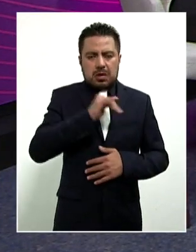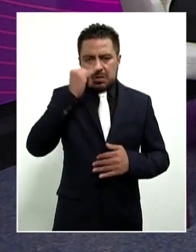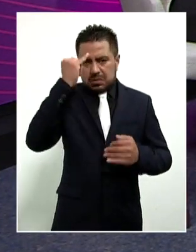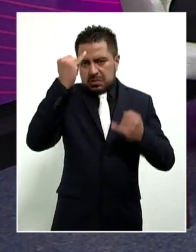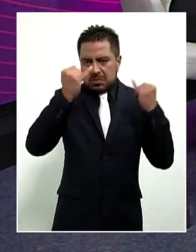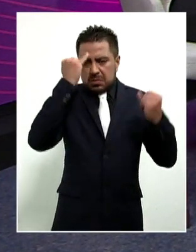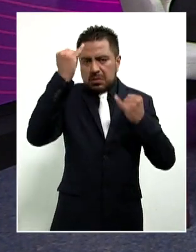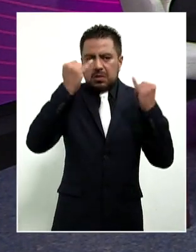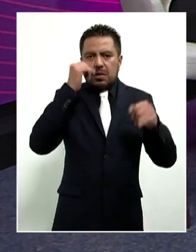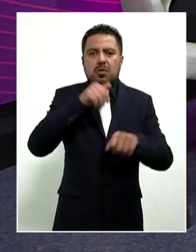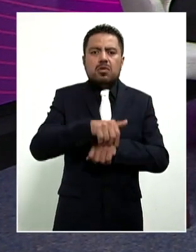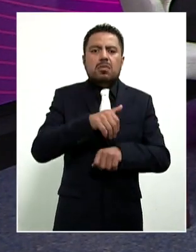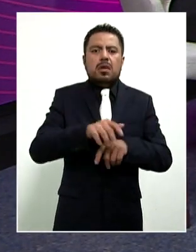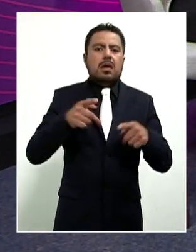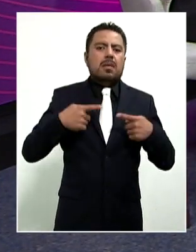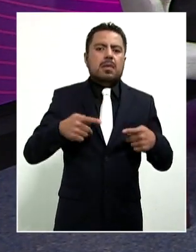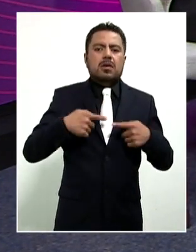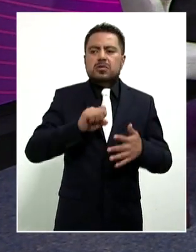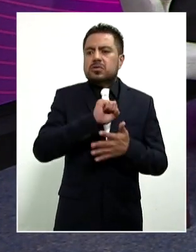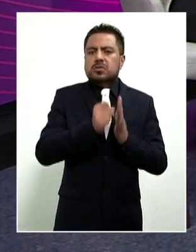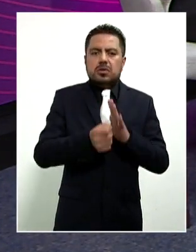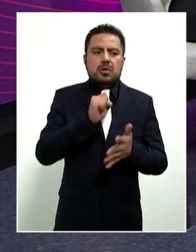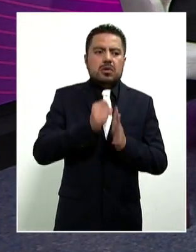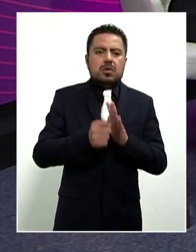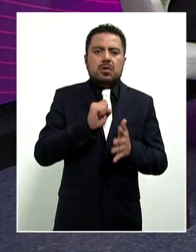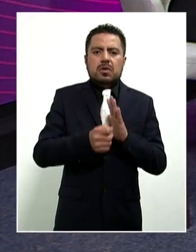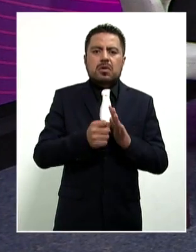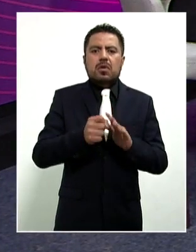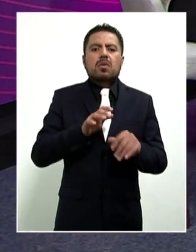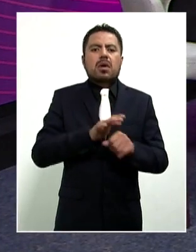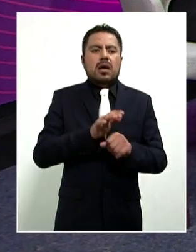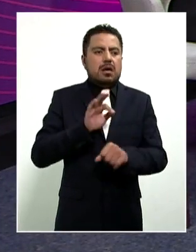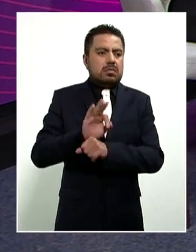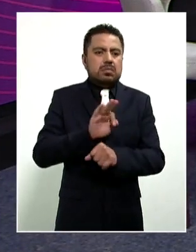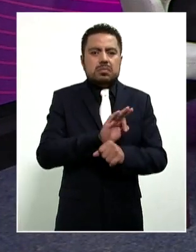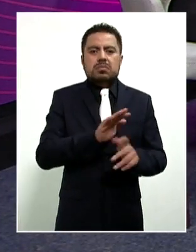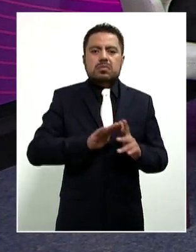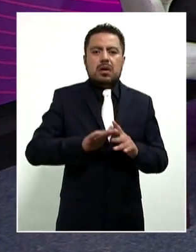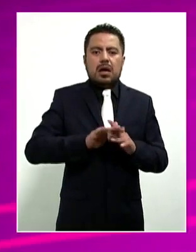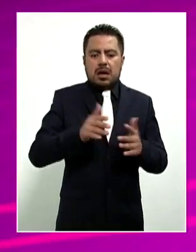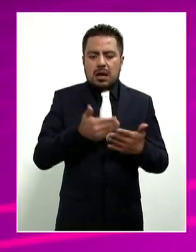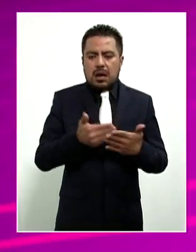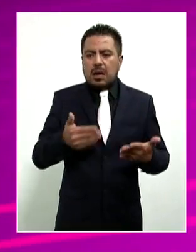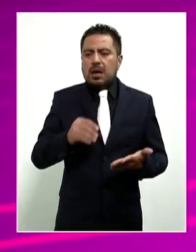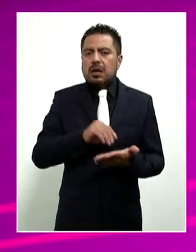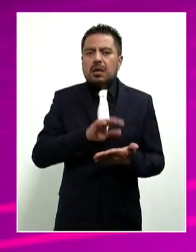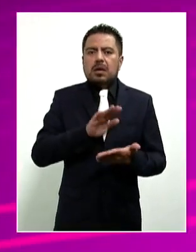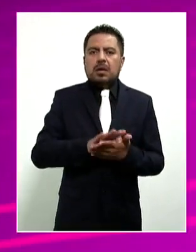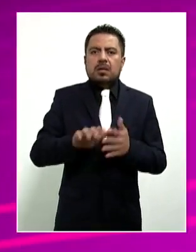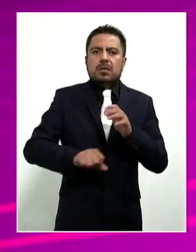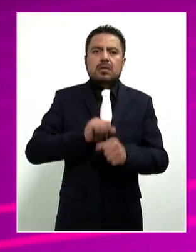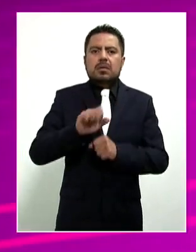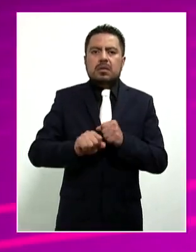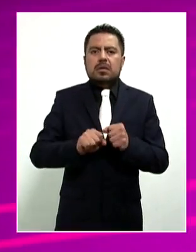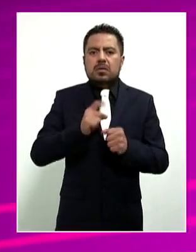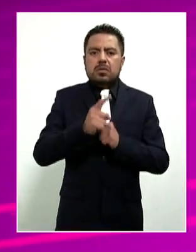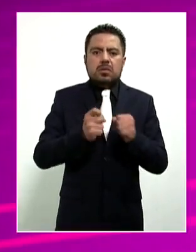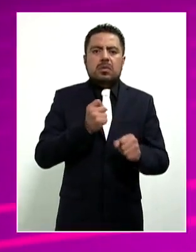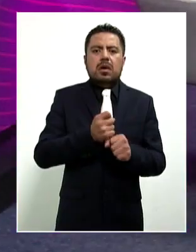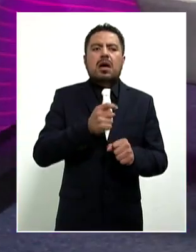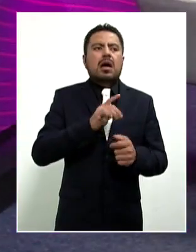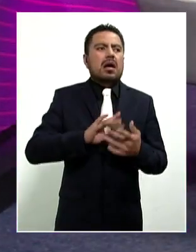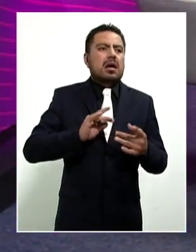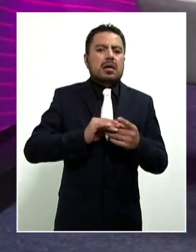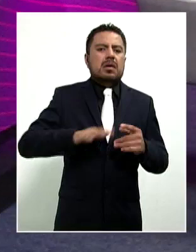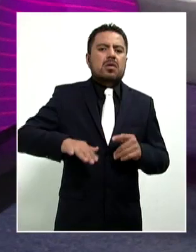¿no? Del número de personas solicitantes de la condición de refugiado que estamos recibiendo actualmente en comparación con otros años. Y hablabas un poco también